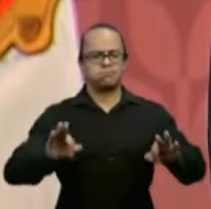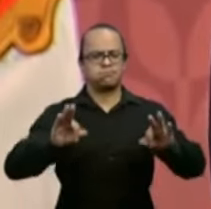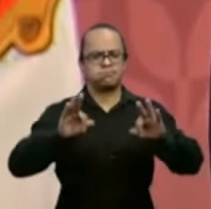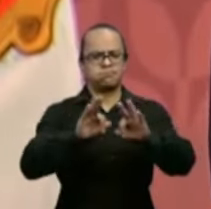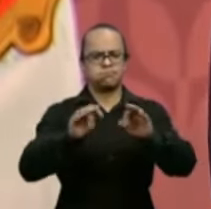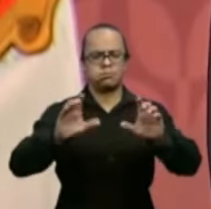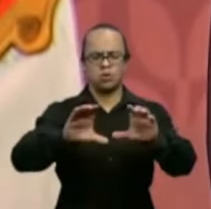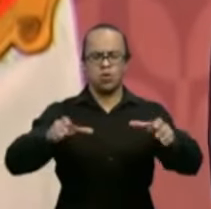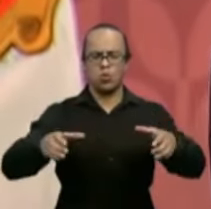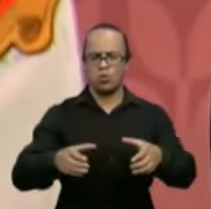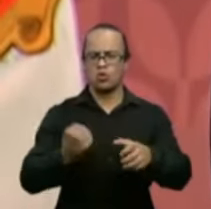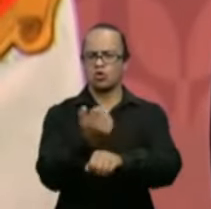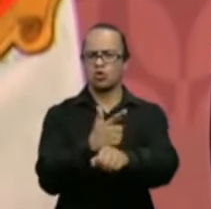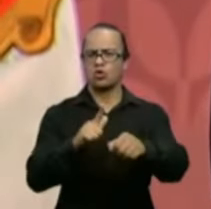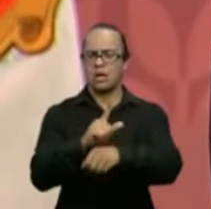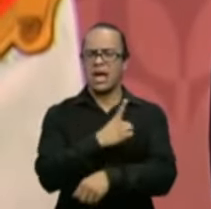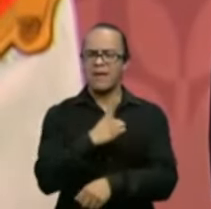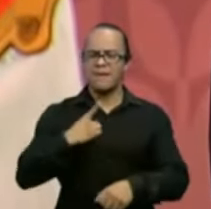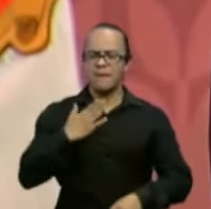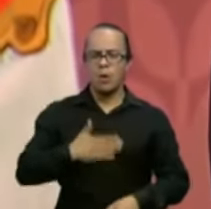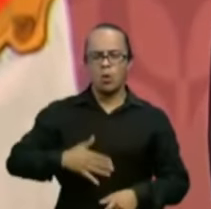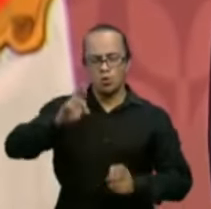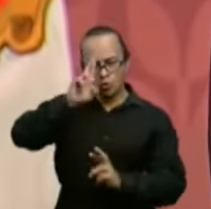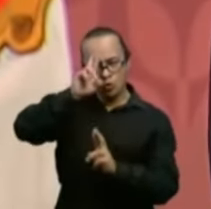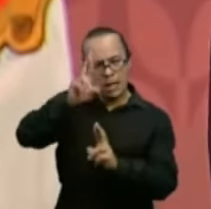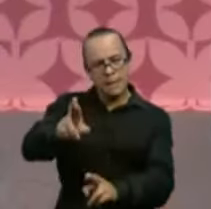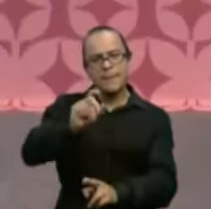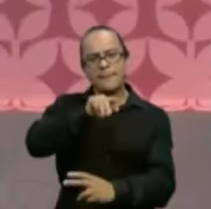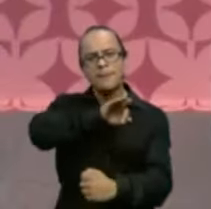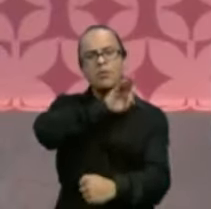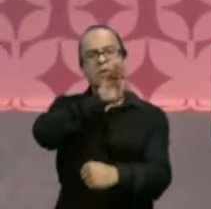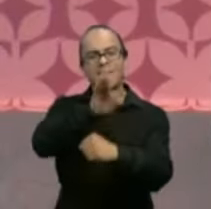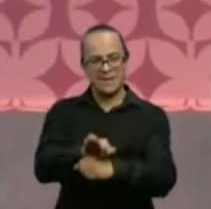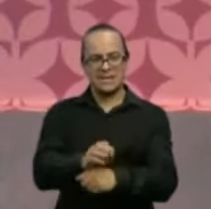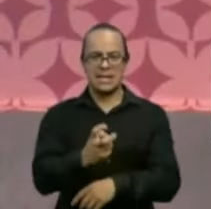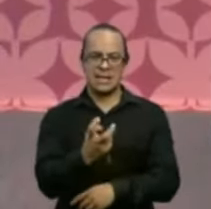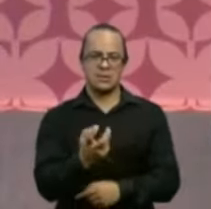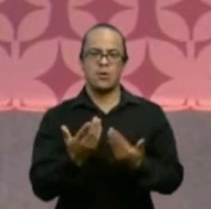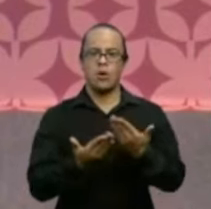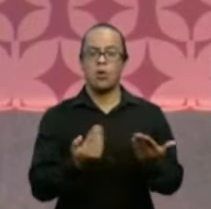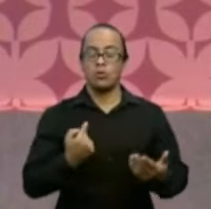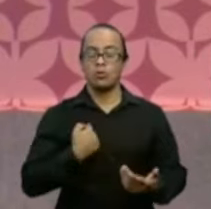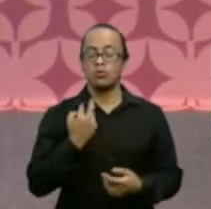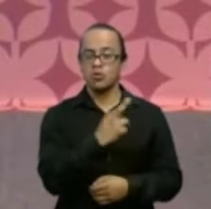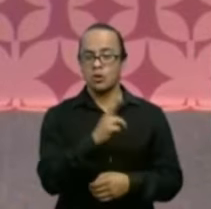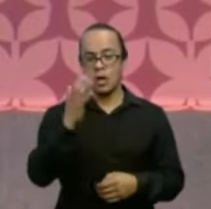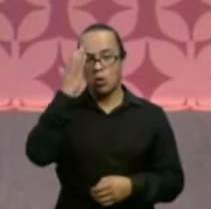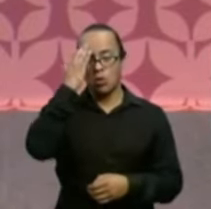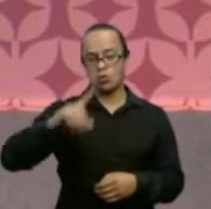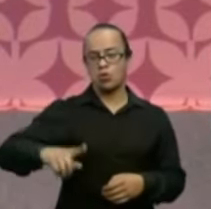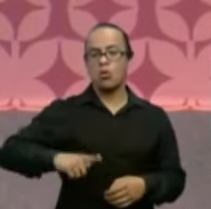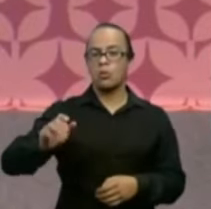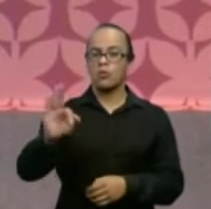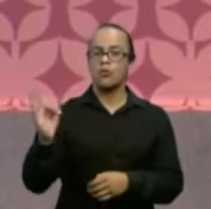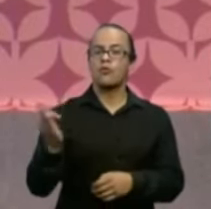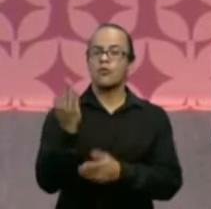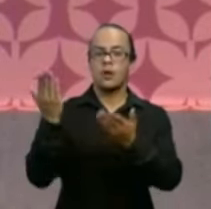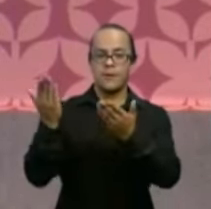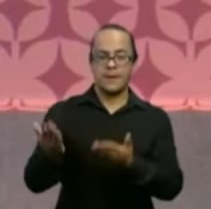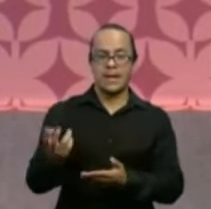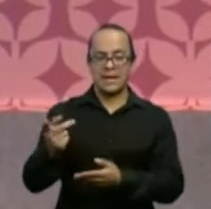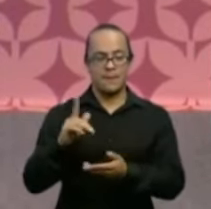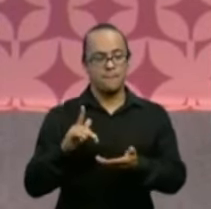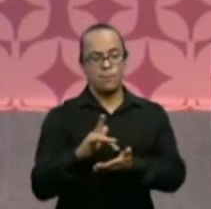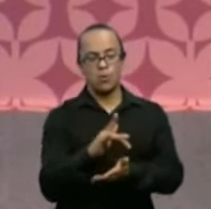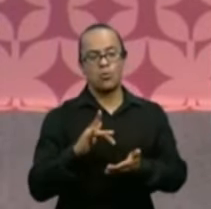sociedad y merecen ser reconocidos y respaldados. Por ello, mi reconocimiento al Gobierno federal, quien ha